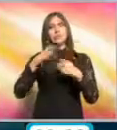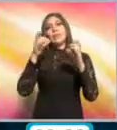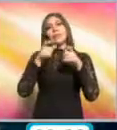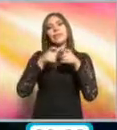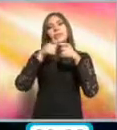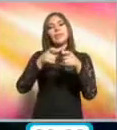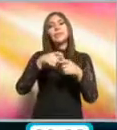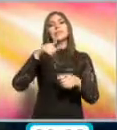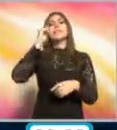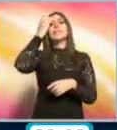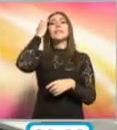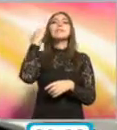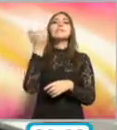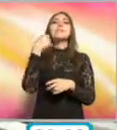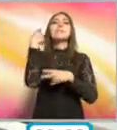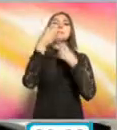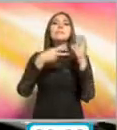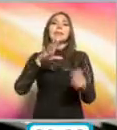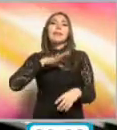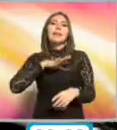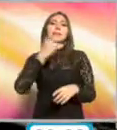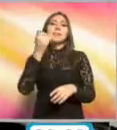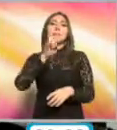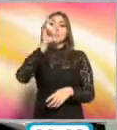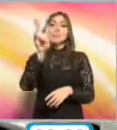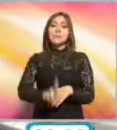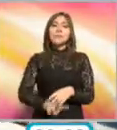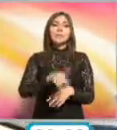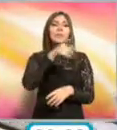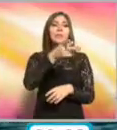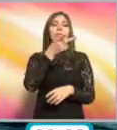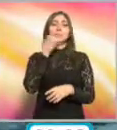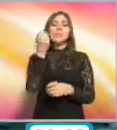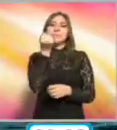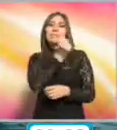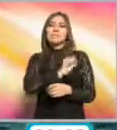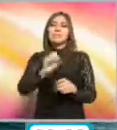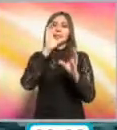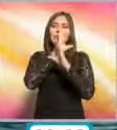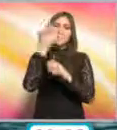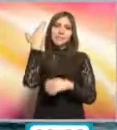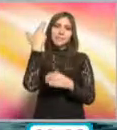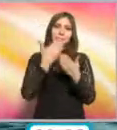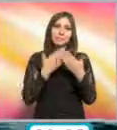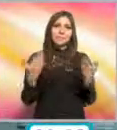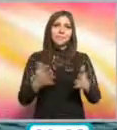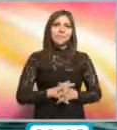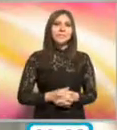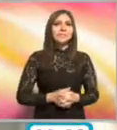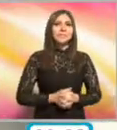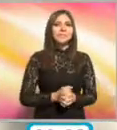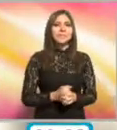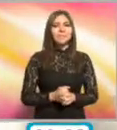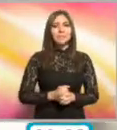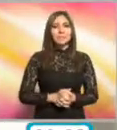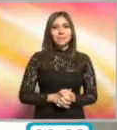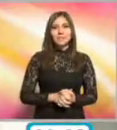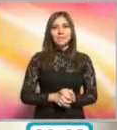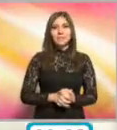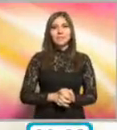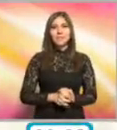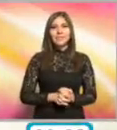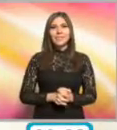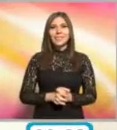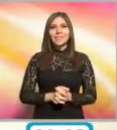vamos a tener y disfrutar, y que de verdad es uno de los grandes temas. Escuchemos un poquito. Ya no quiero nada contigo,